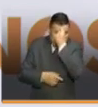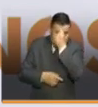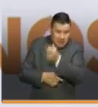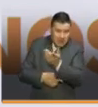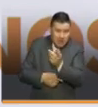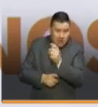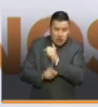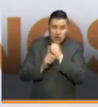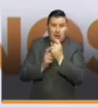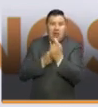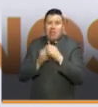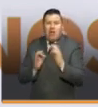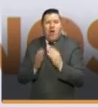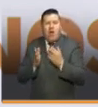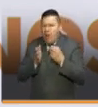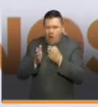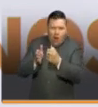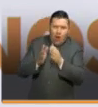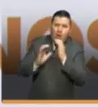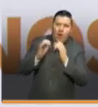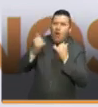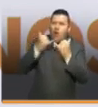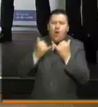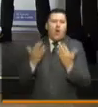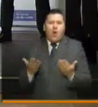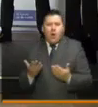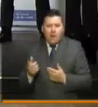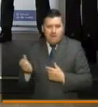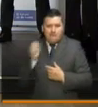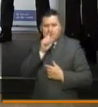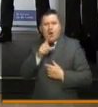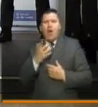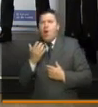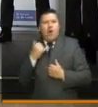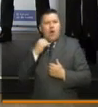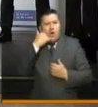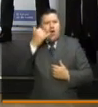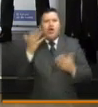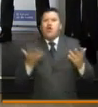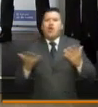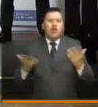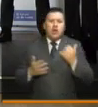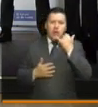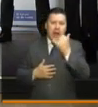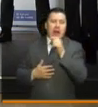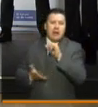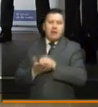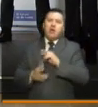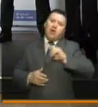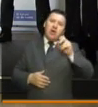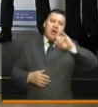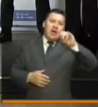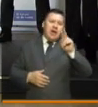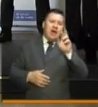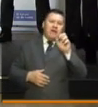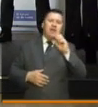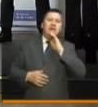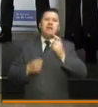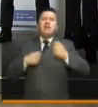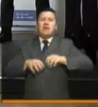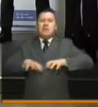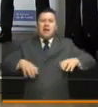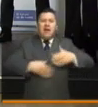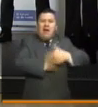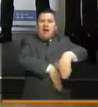a través de qué canal se pueden comunicar y está que también se puede relacionar javier barragán que van a hacer con los vendedores informales